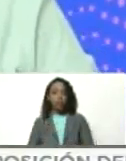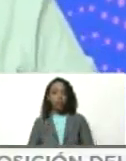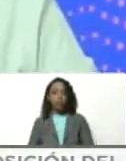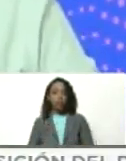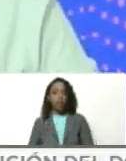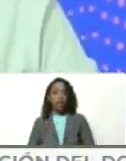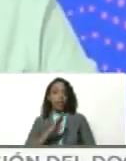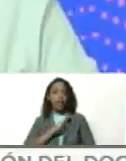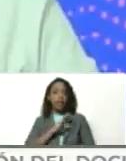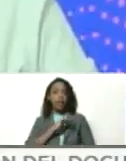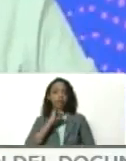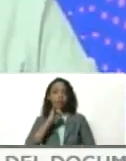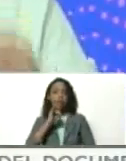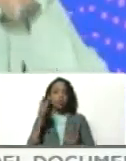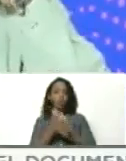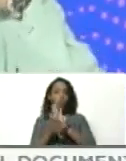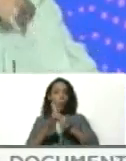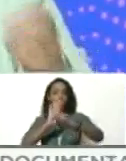tendríamos que informar.